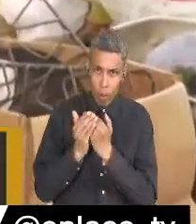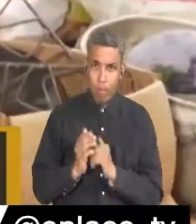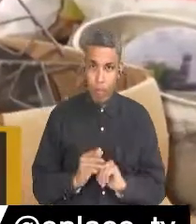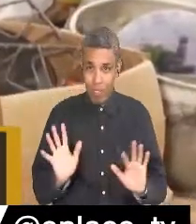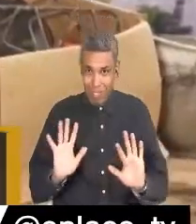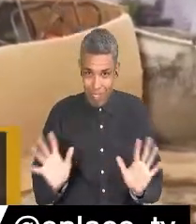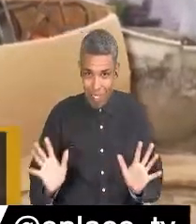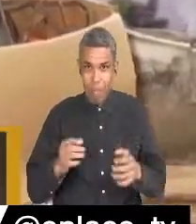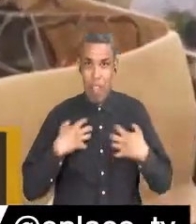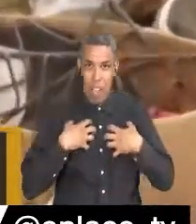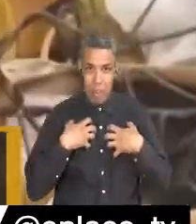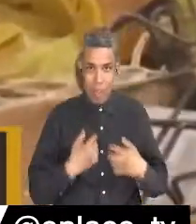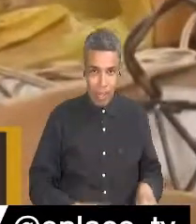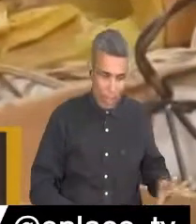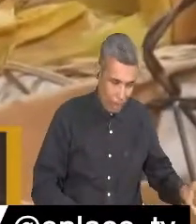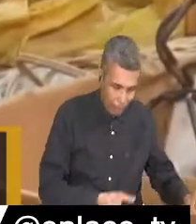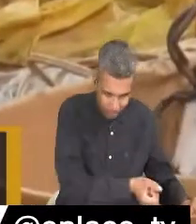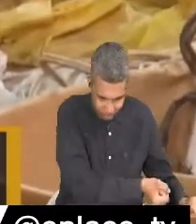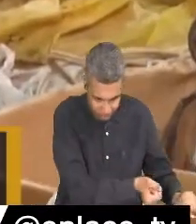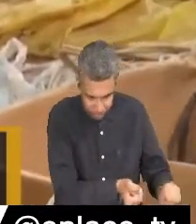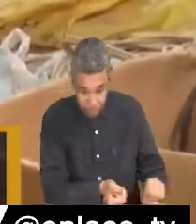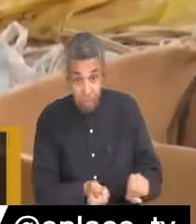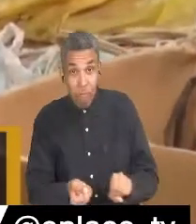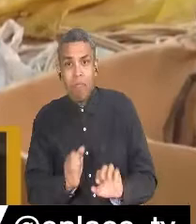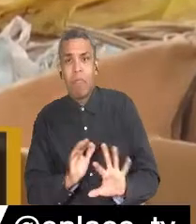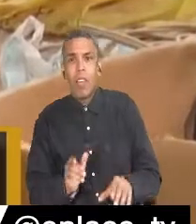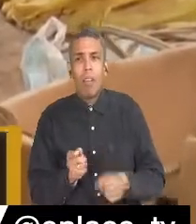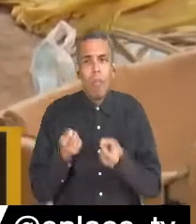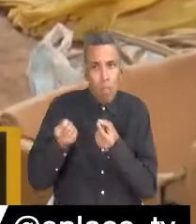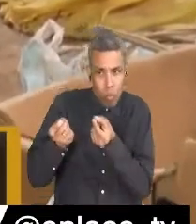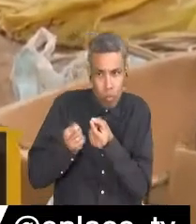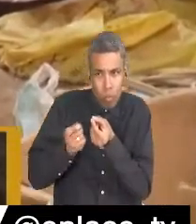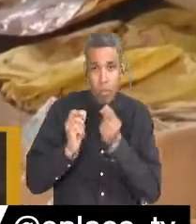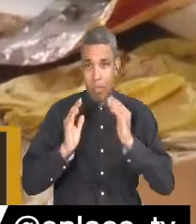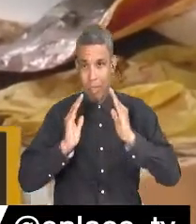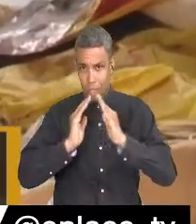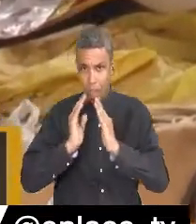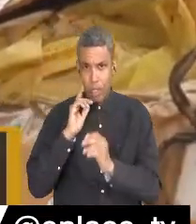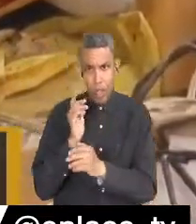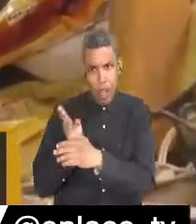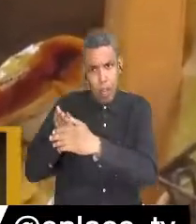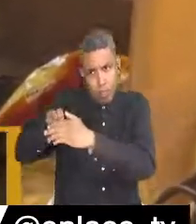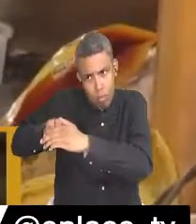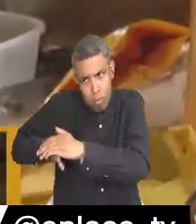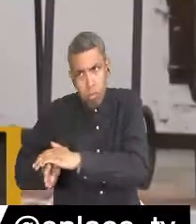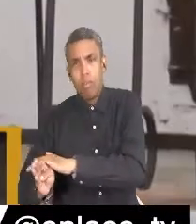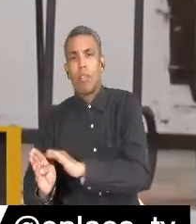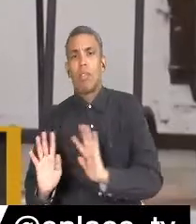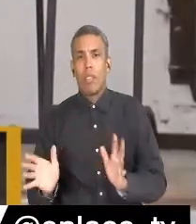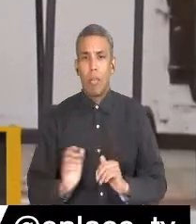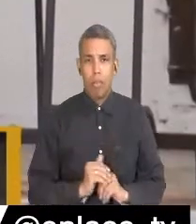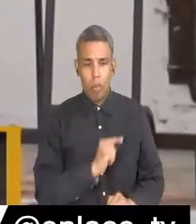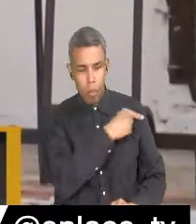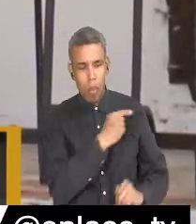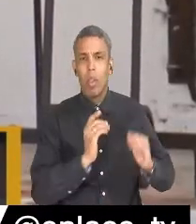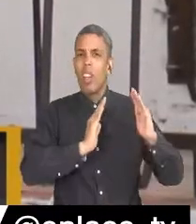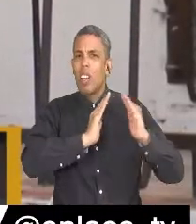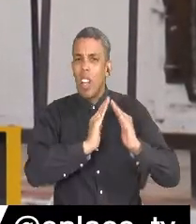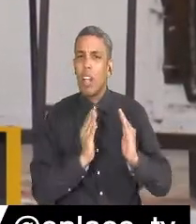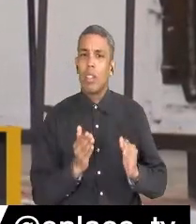en custodia en una casa vecina aquí a la vuelta, mientras nosotros hablamos con los del dueño del predio a ver qué pasó, por qué dejan